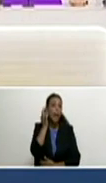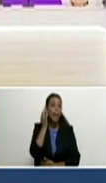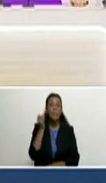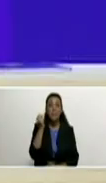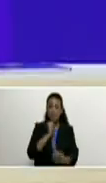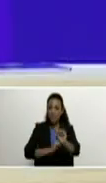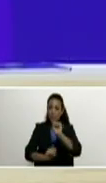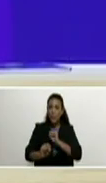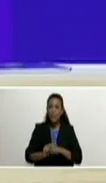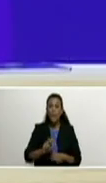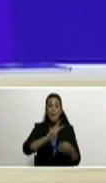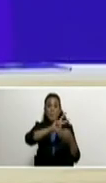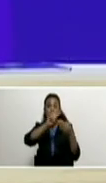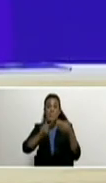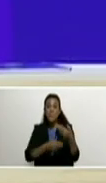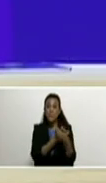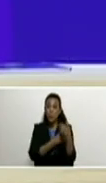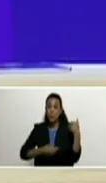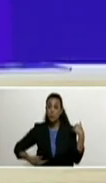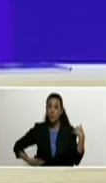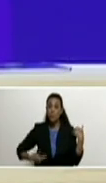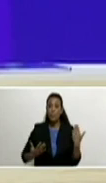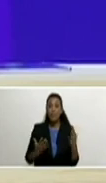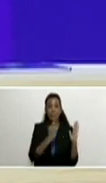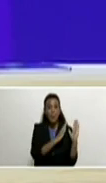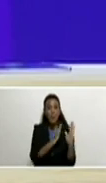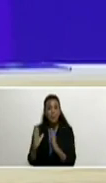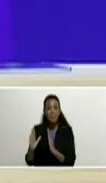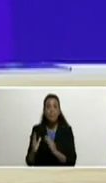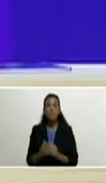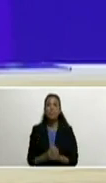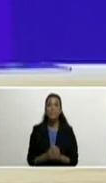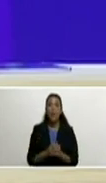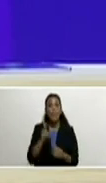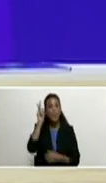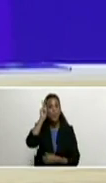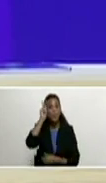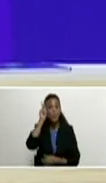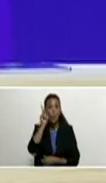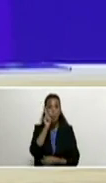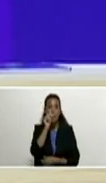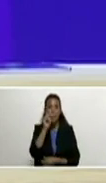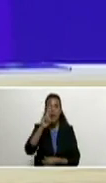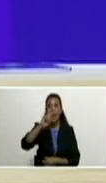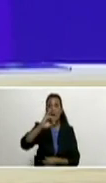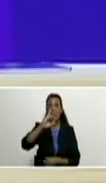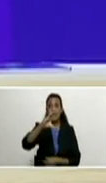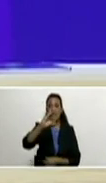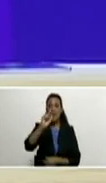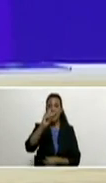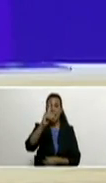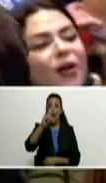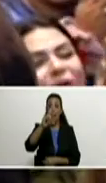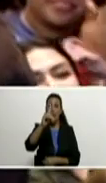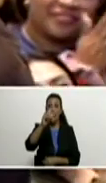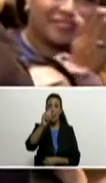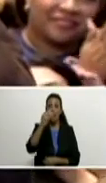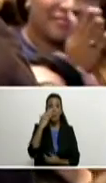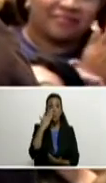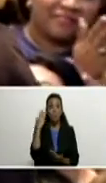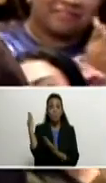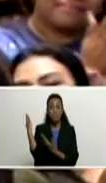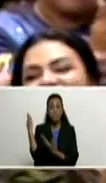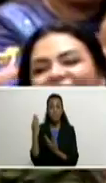y del vicepresidente sectorial de planificación, profesor Ricardo Menéndez.